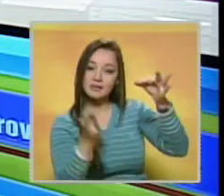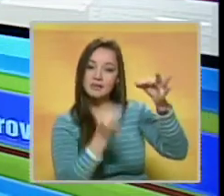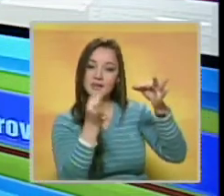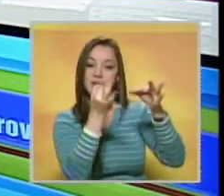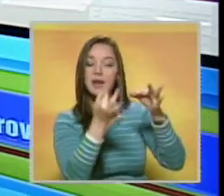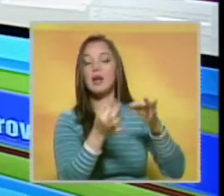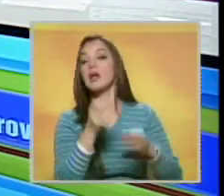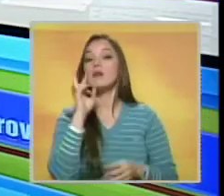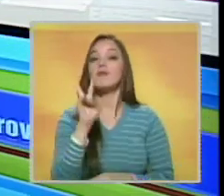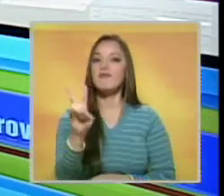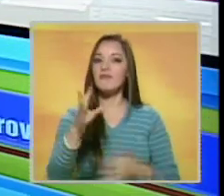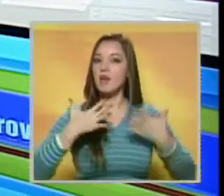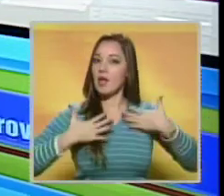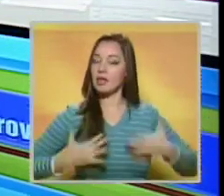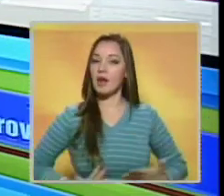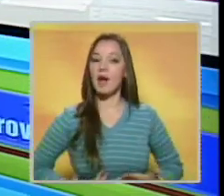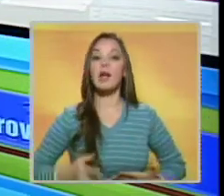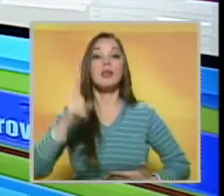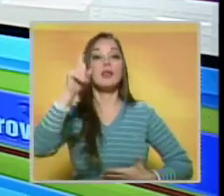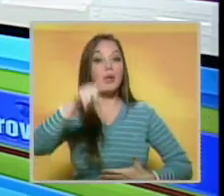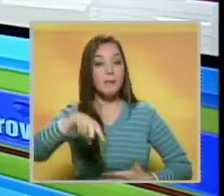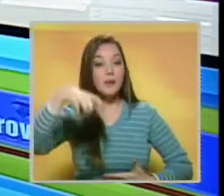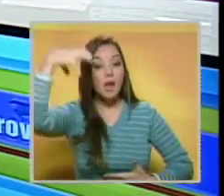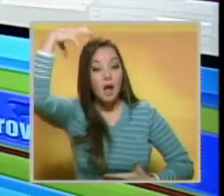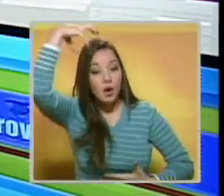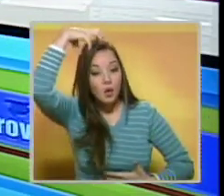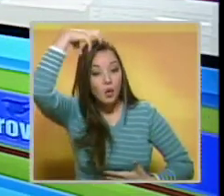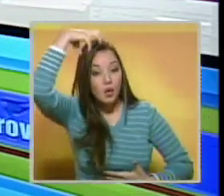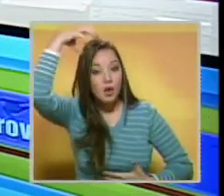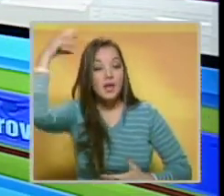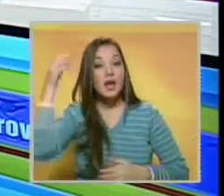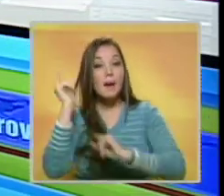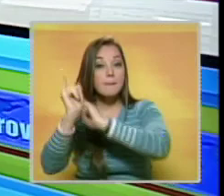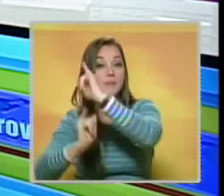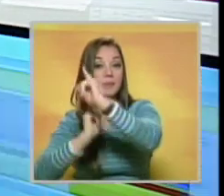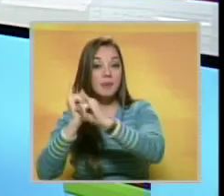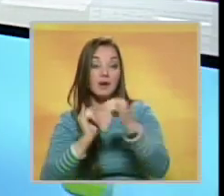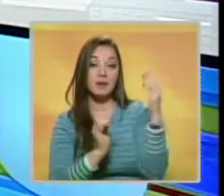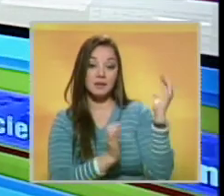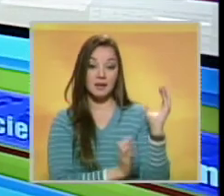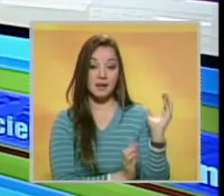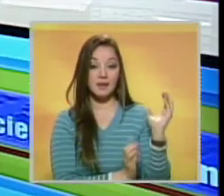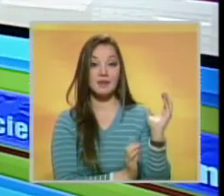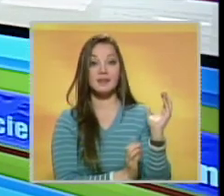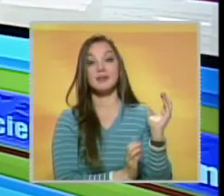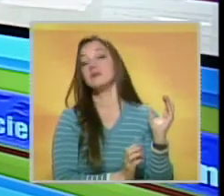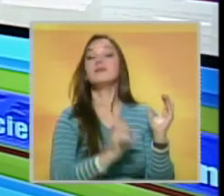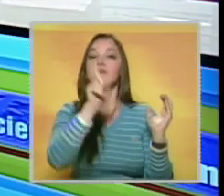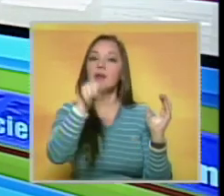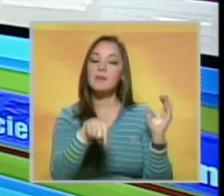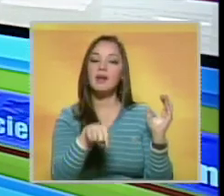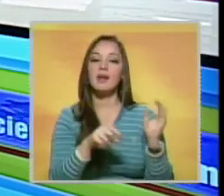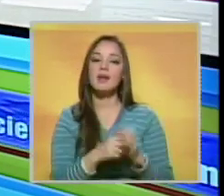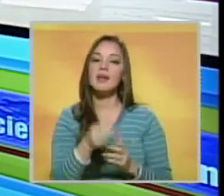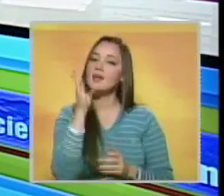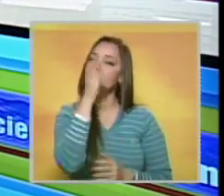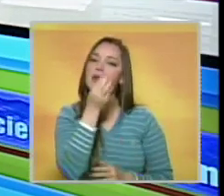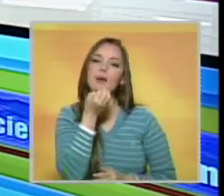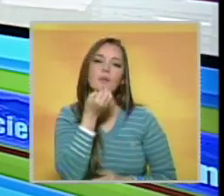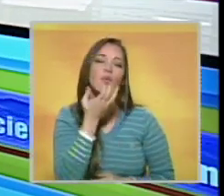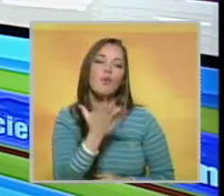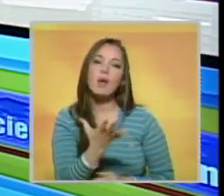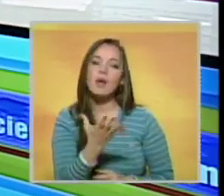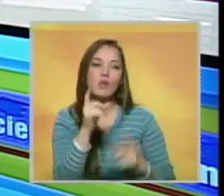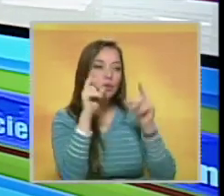George Whittle, el encargado de hacer una corona para el pequeño niño que lleva a la Virgen. Excelente reporte, me encantaron las tomas con Luis Perdomo,